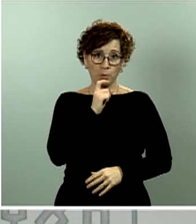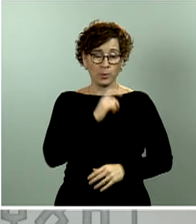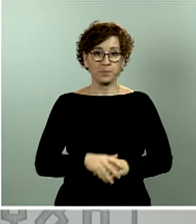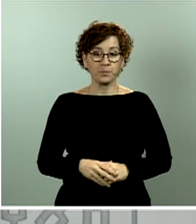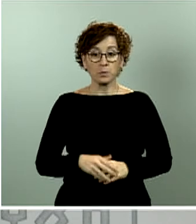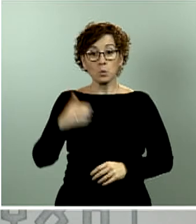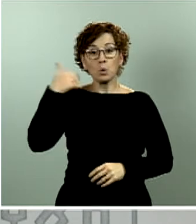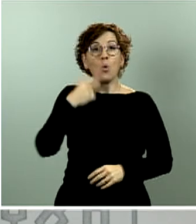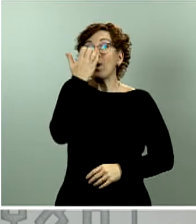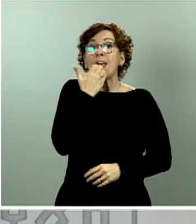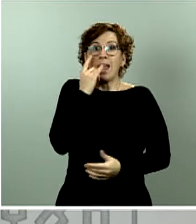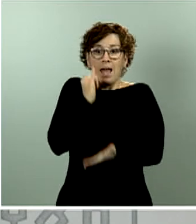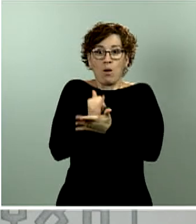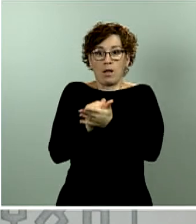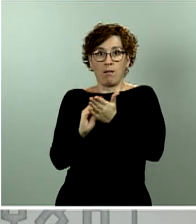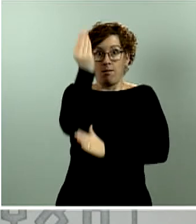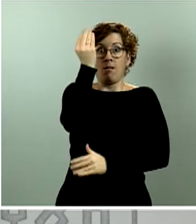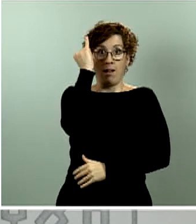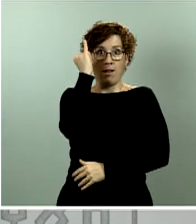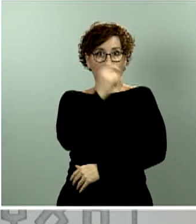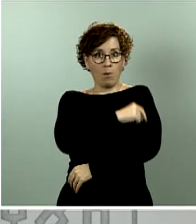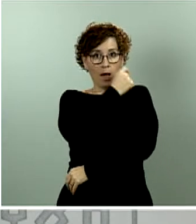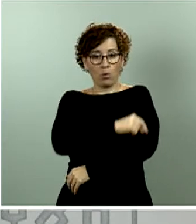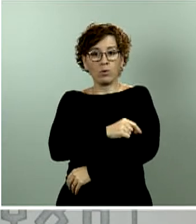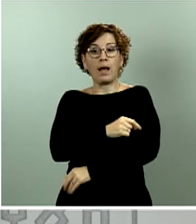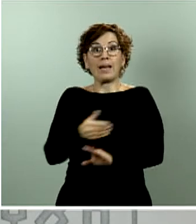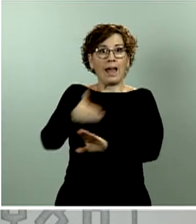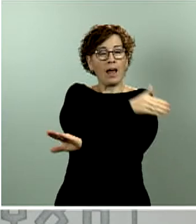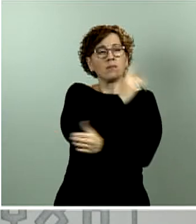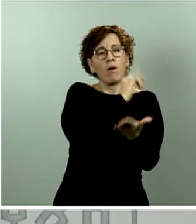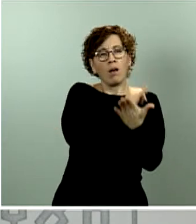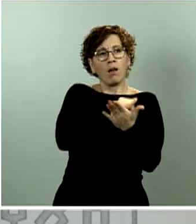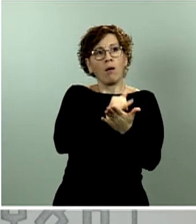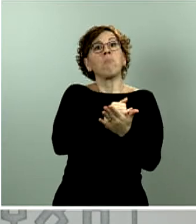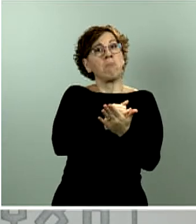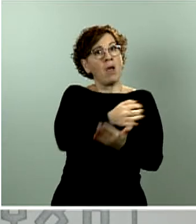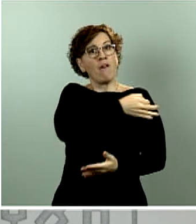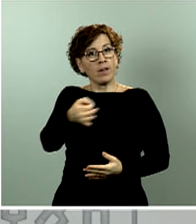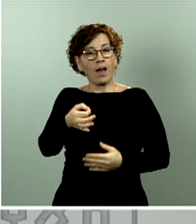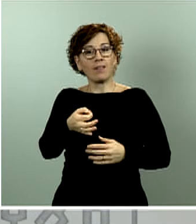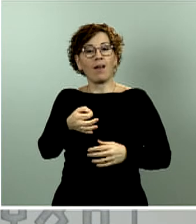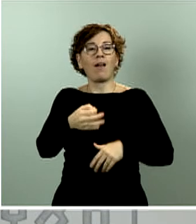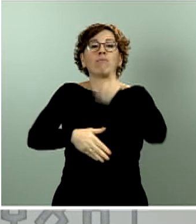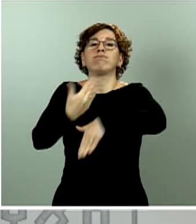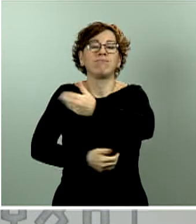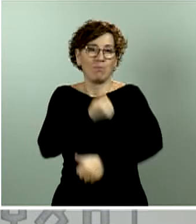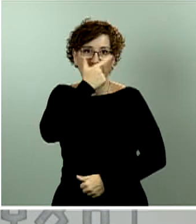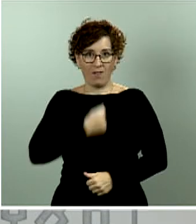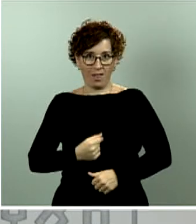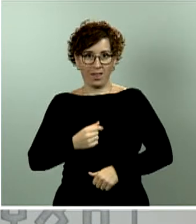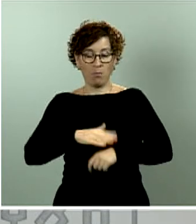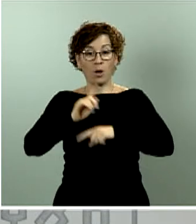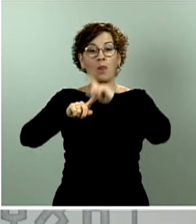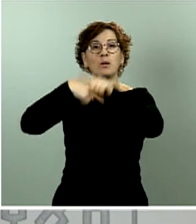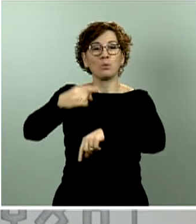vacuna que sí que haya demostrado eficacia, es mucho más fácil porque los plazos para establecer cadenas de producción adecuadas